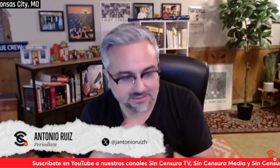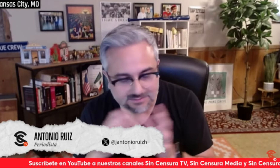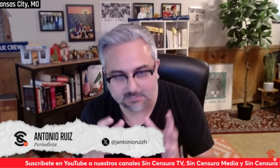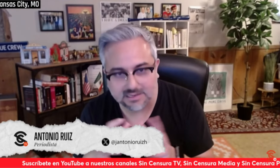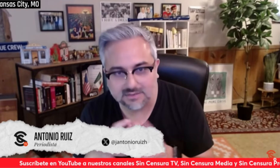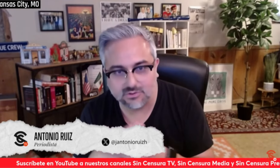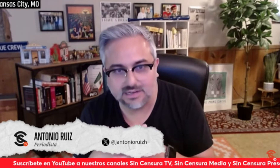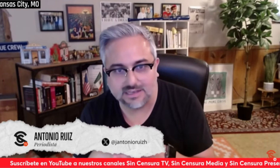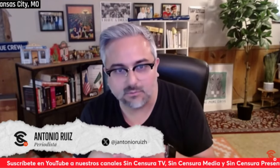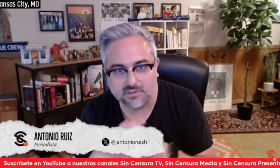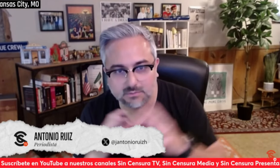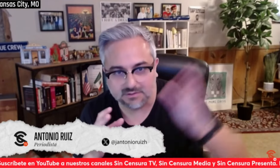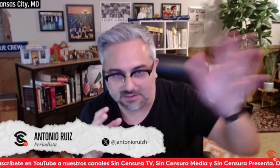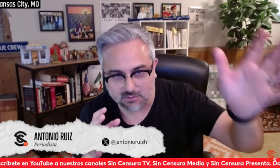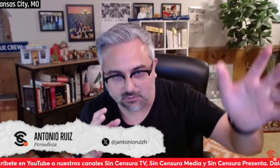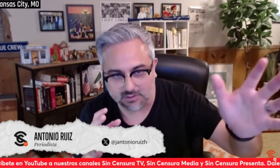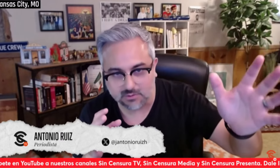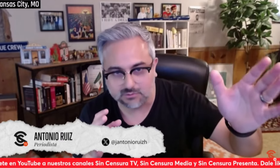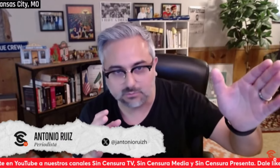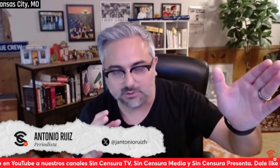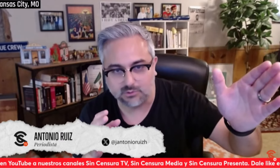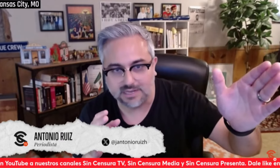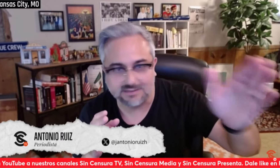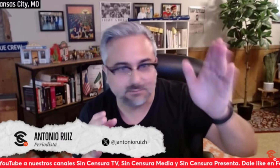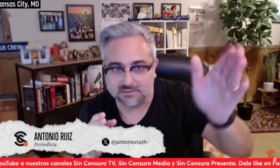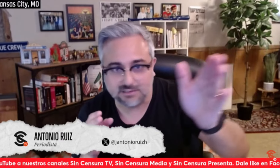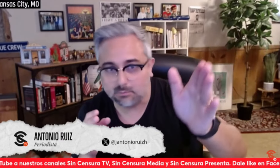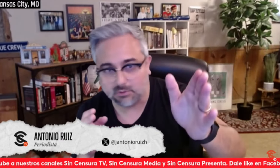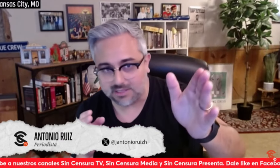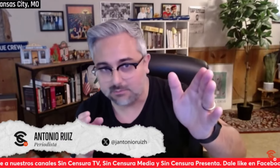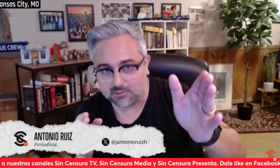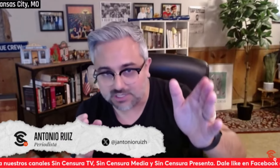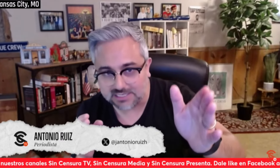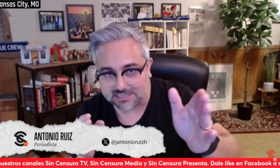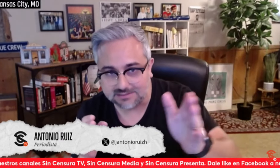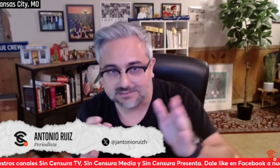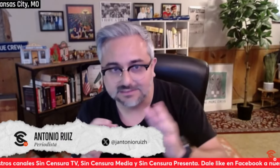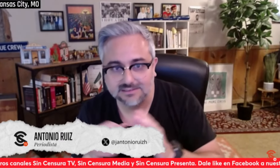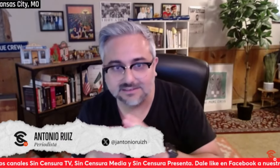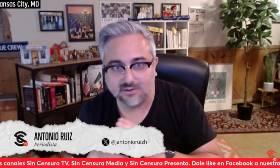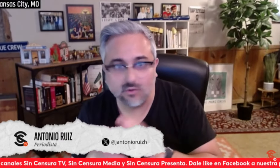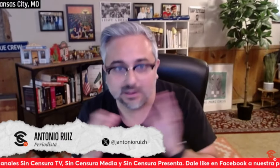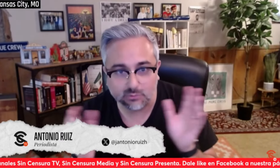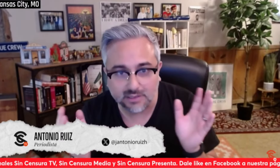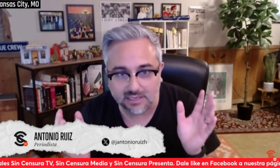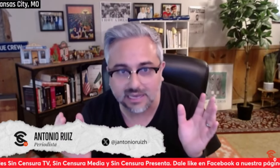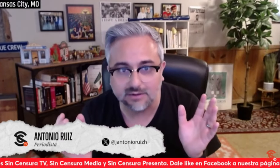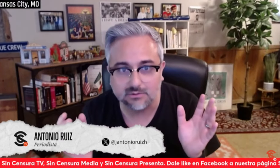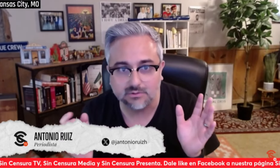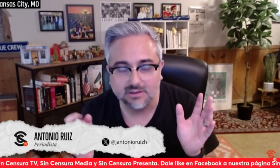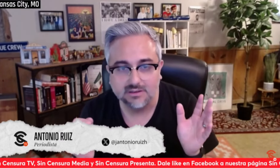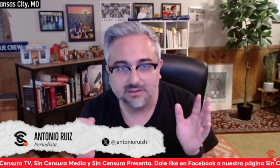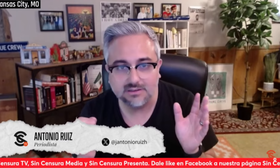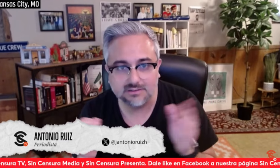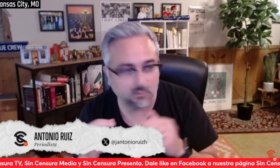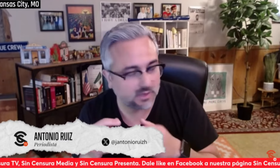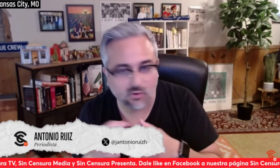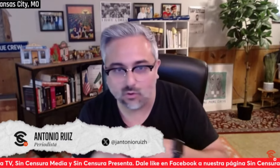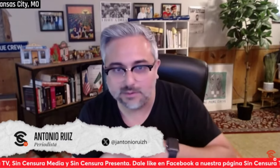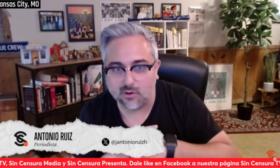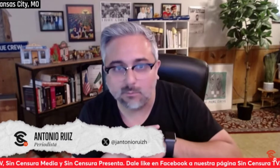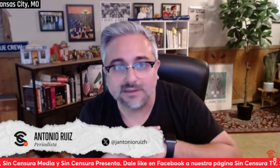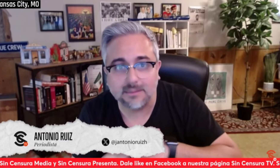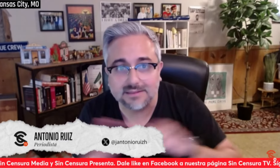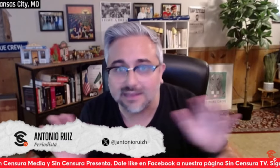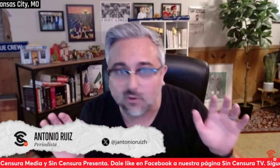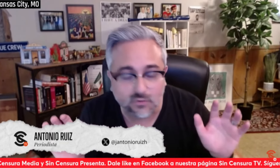la discriminación en la que muchas veces han incurrido estos personajes, empezando por Guillermo Sheridan, que odia a los mexicanos y que escribe una